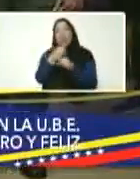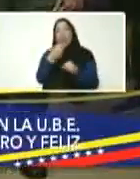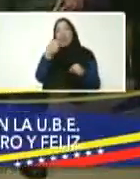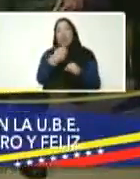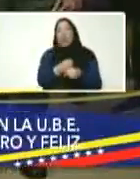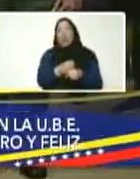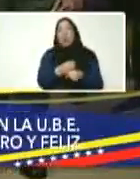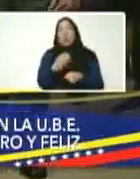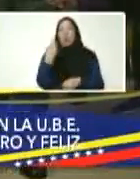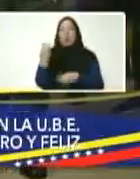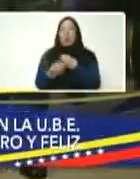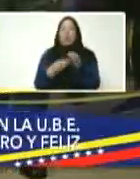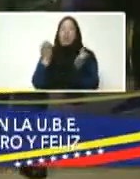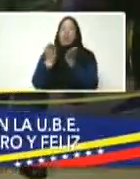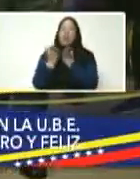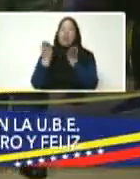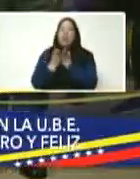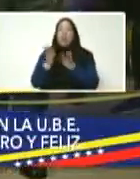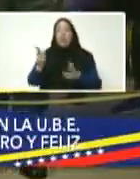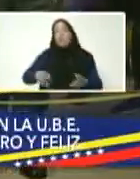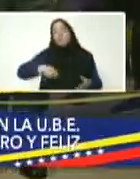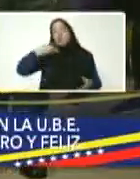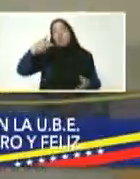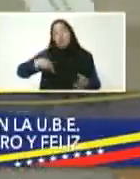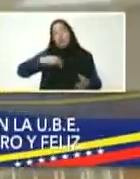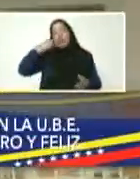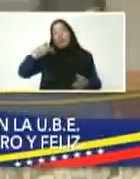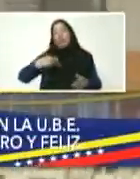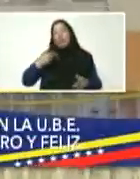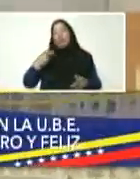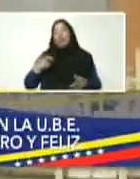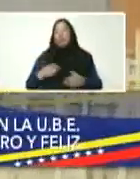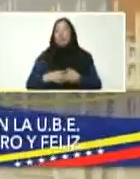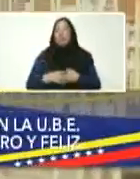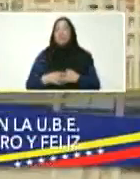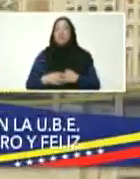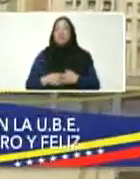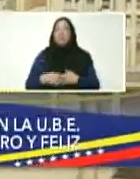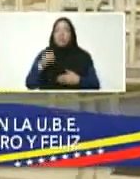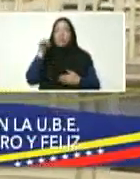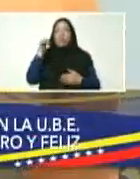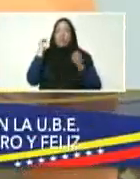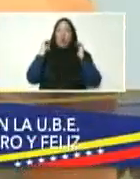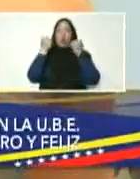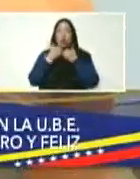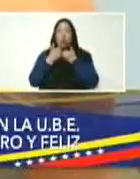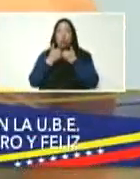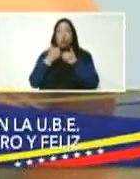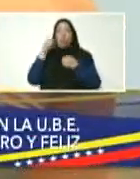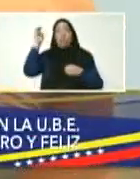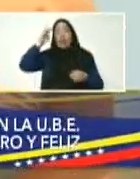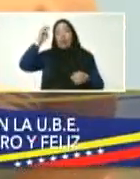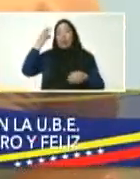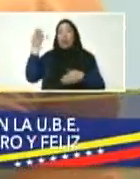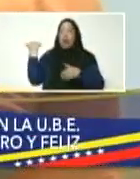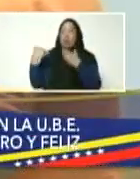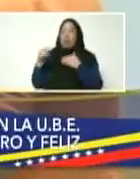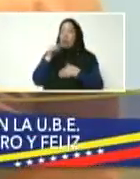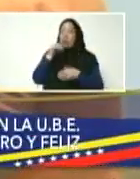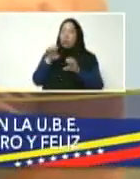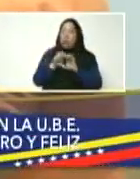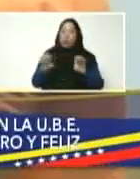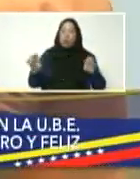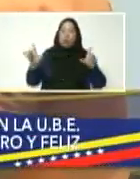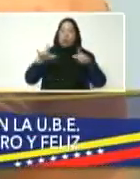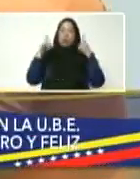en la recuperación de su escuela. La política de emulación, aquí hay un discípulo de Aristóbulo Isturi, lo que es nuestra Autoridad Única de Educación del Estado de La